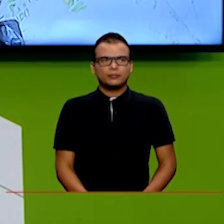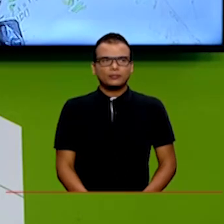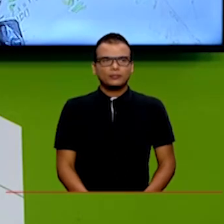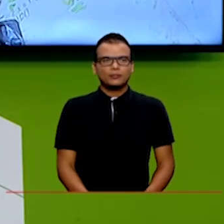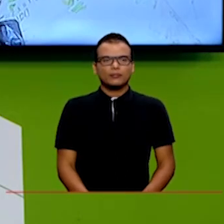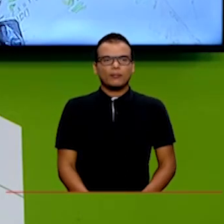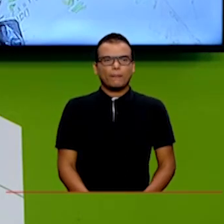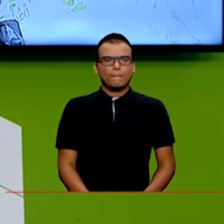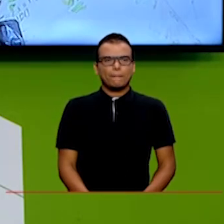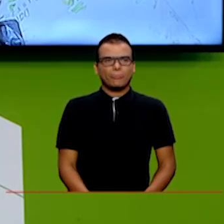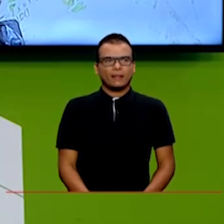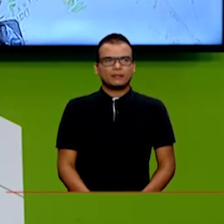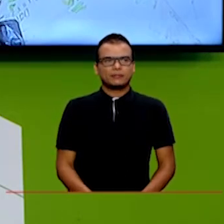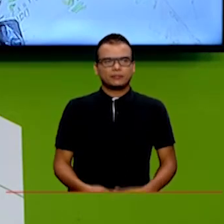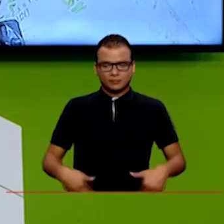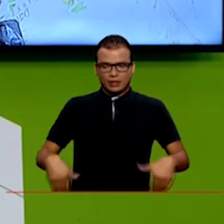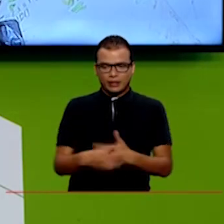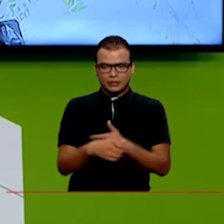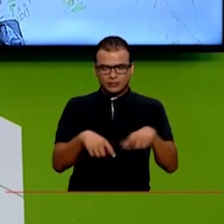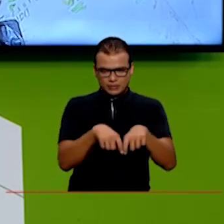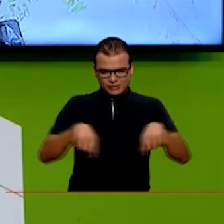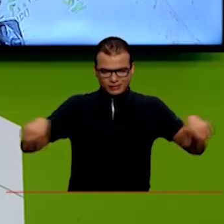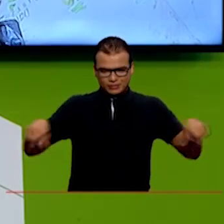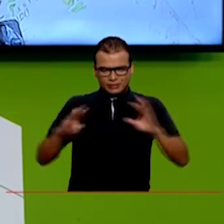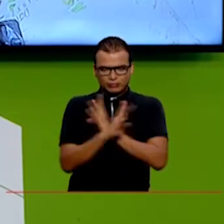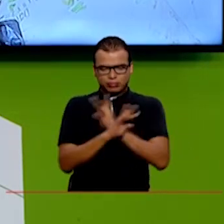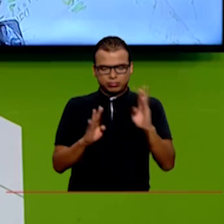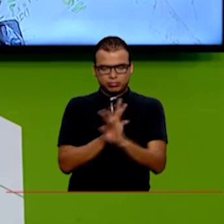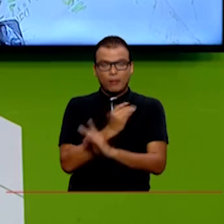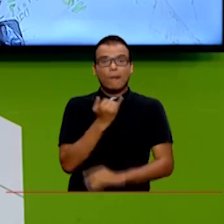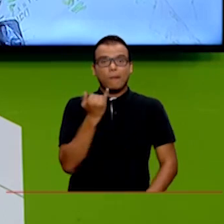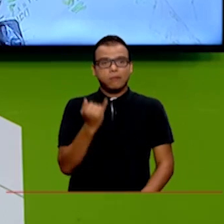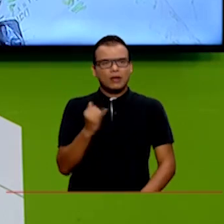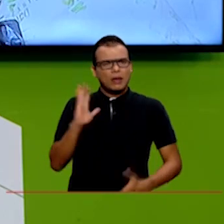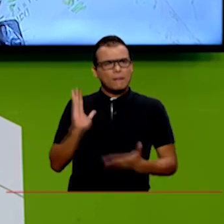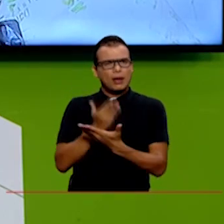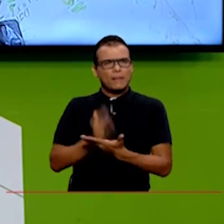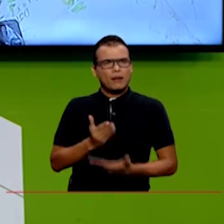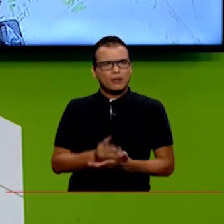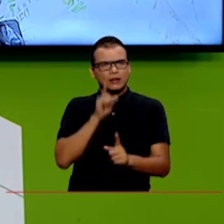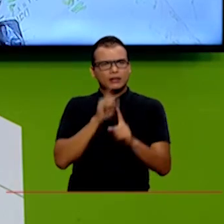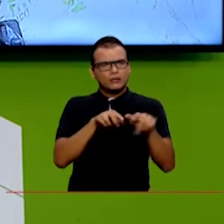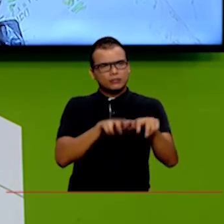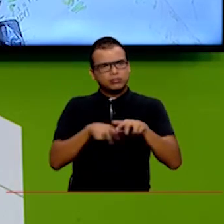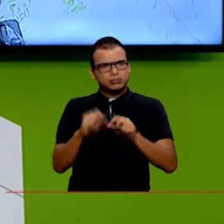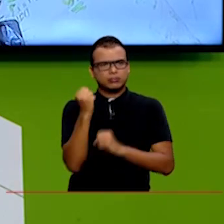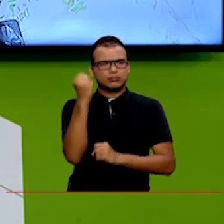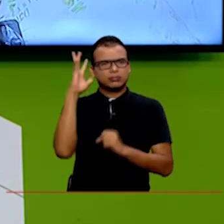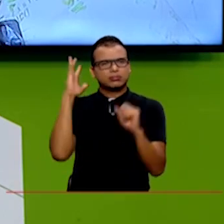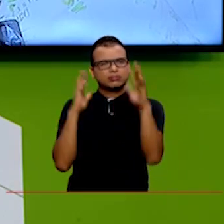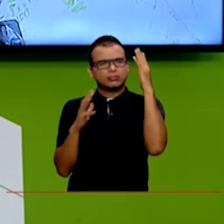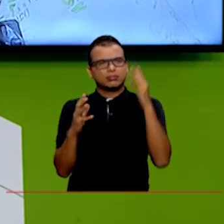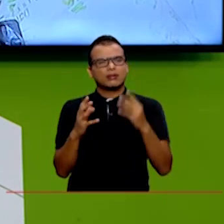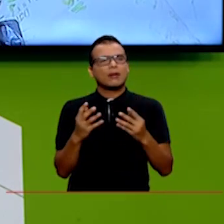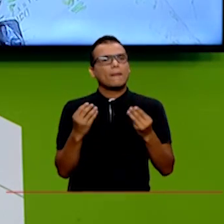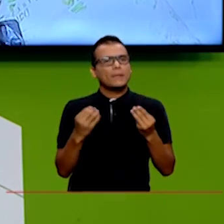Romper andenes para sembrar árboles es la estrategia con la que la alcaldía de Yumbo busca embellecer las calles del municipio y mitigar las islas de